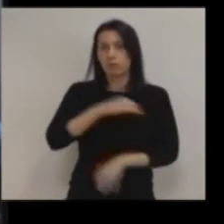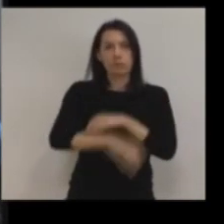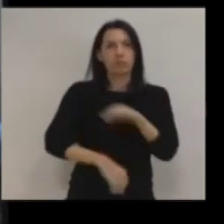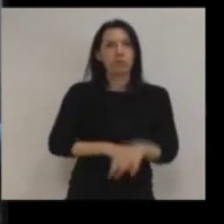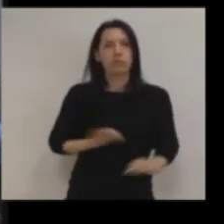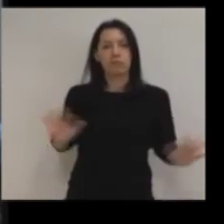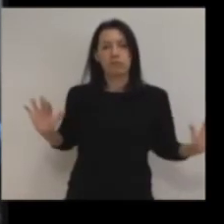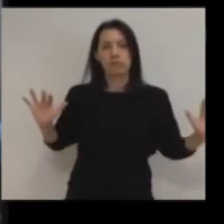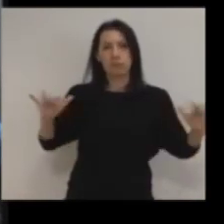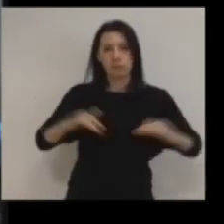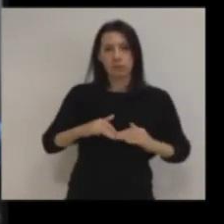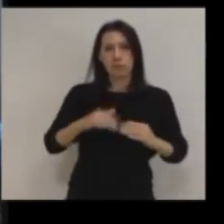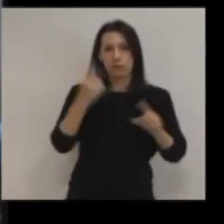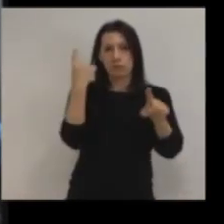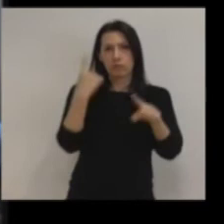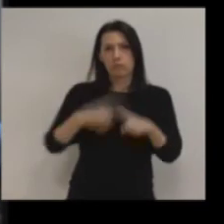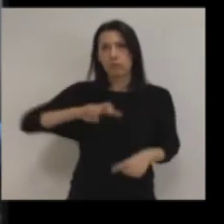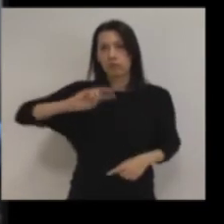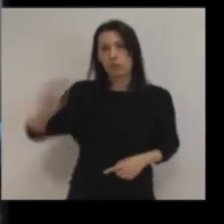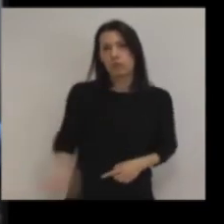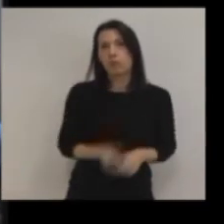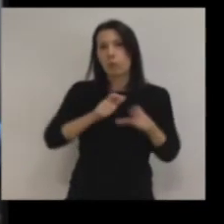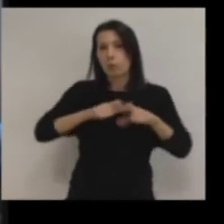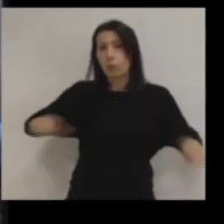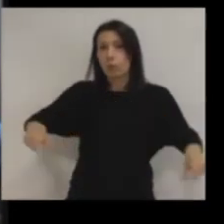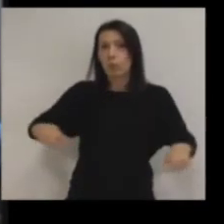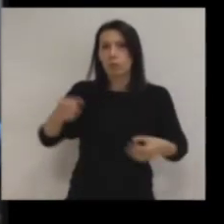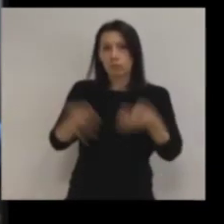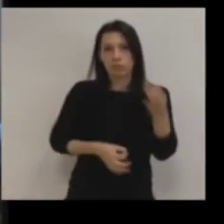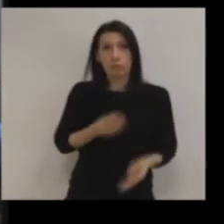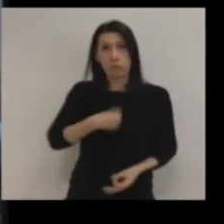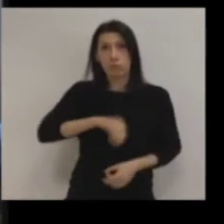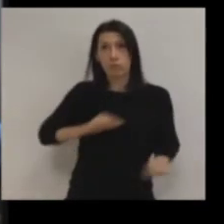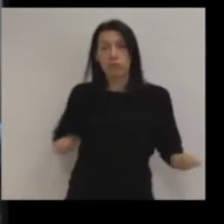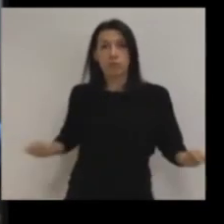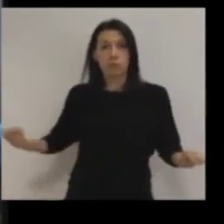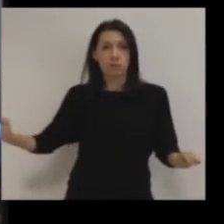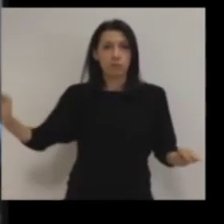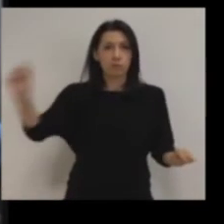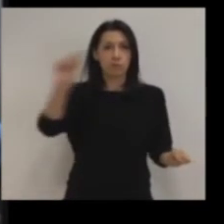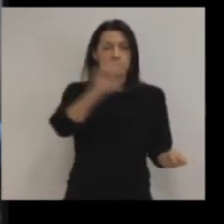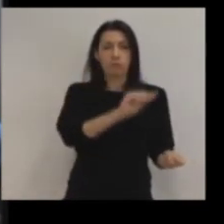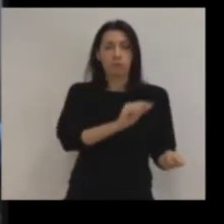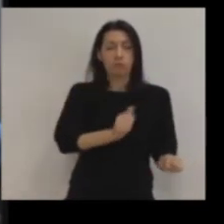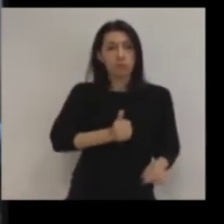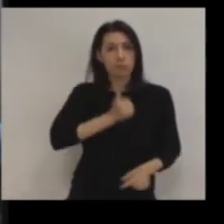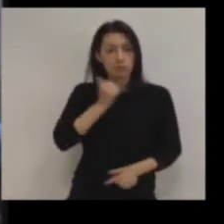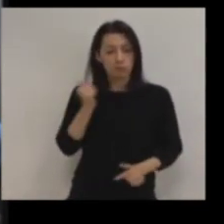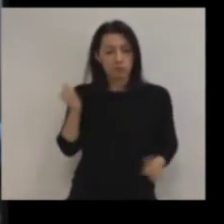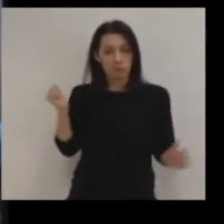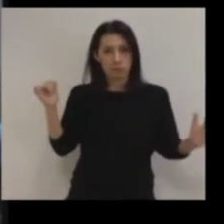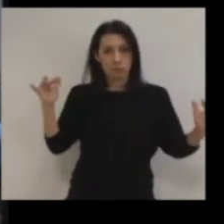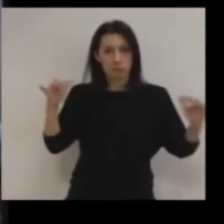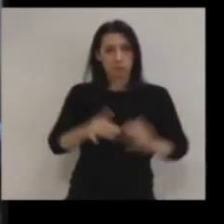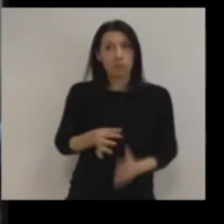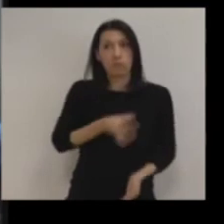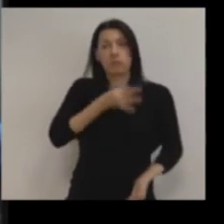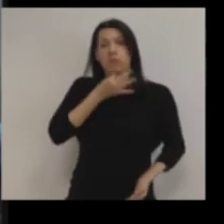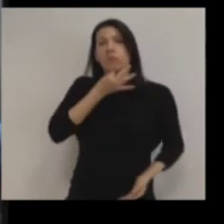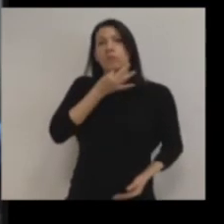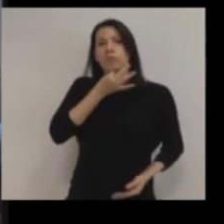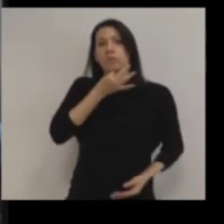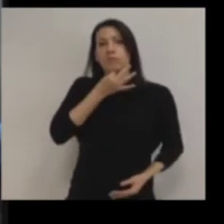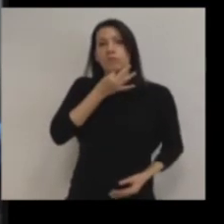reunió a distintos juzgados de España y con ocasión del colapso que